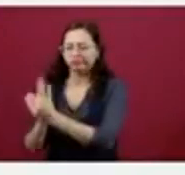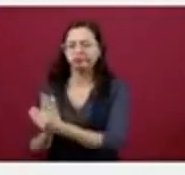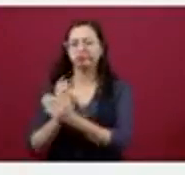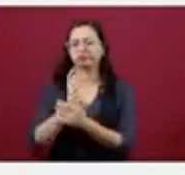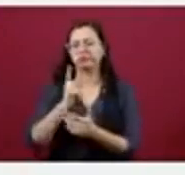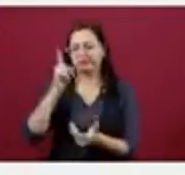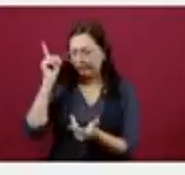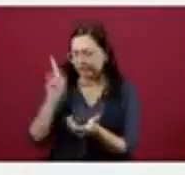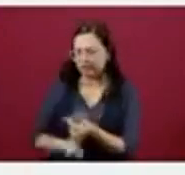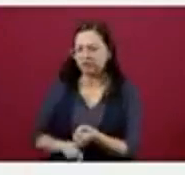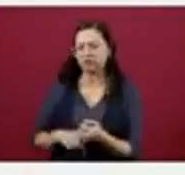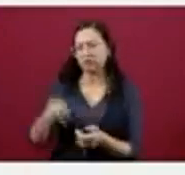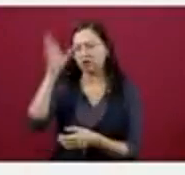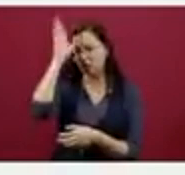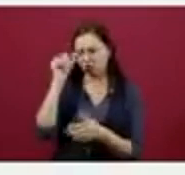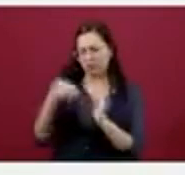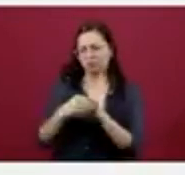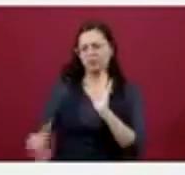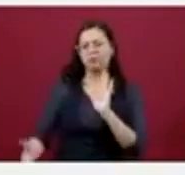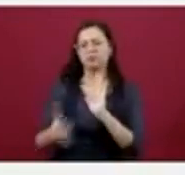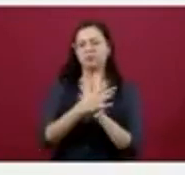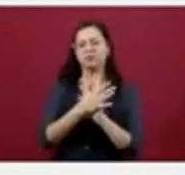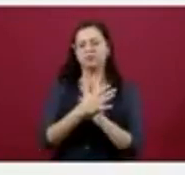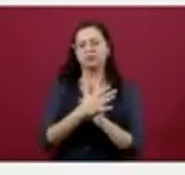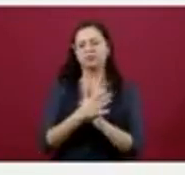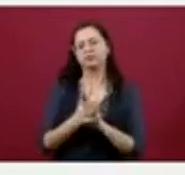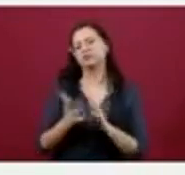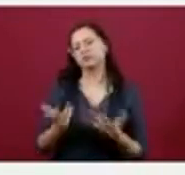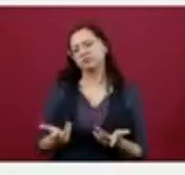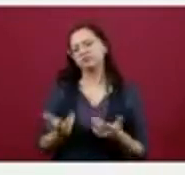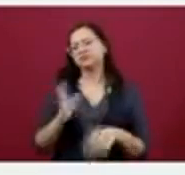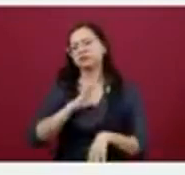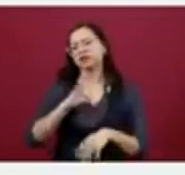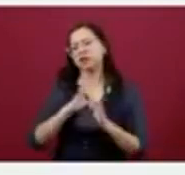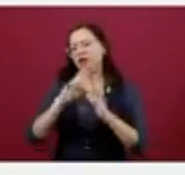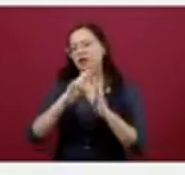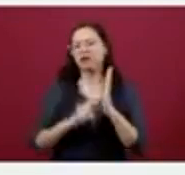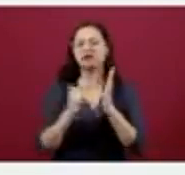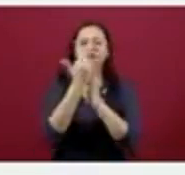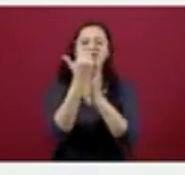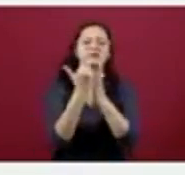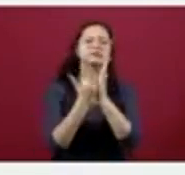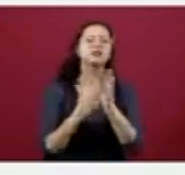así en el acuerdo a partir de una serie de lineamientos que serán publicados